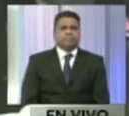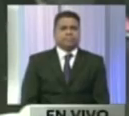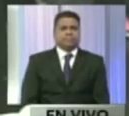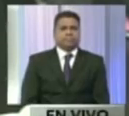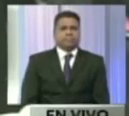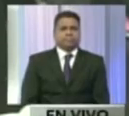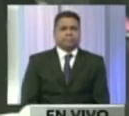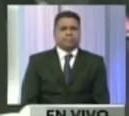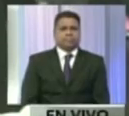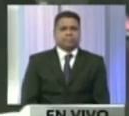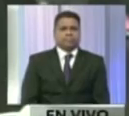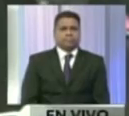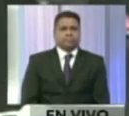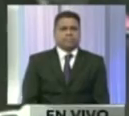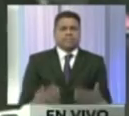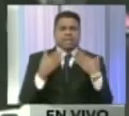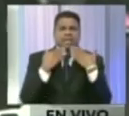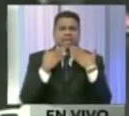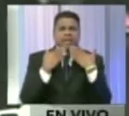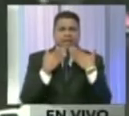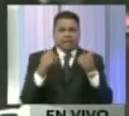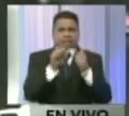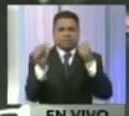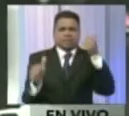Gracias, señor vicepresidente.